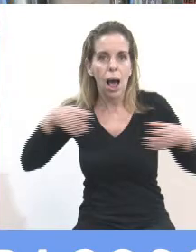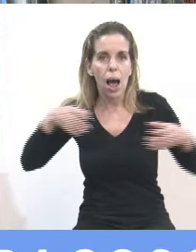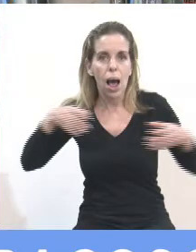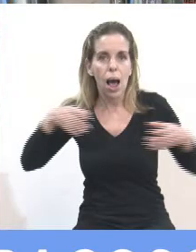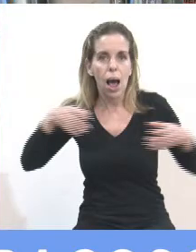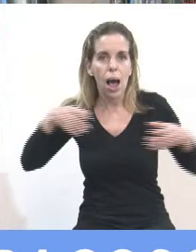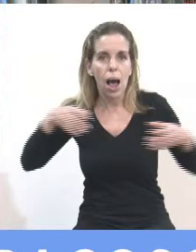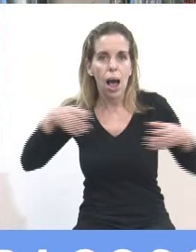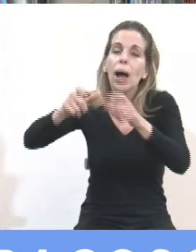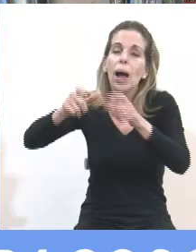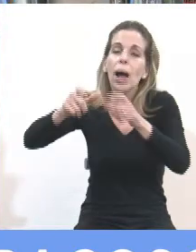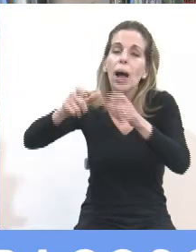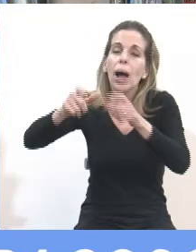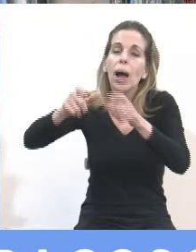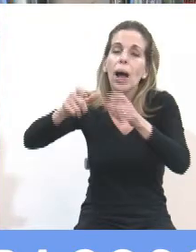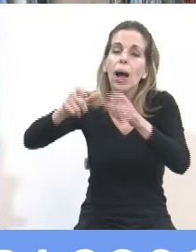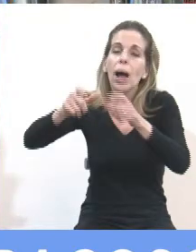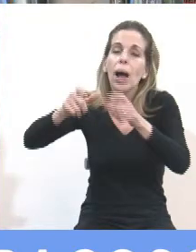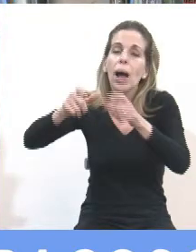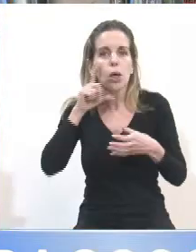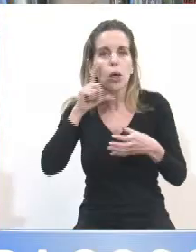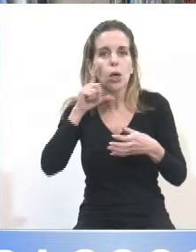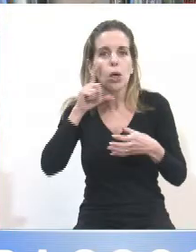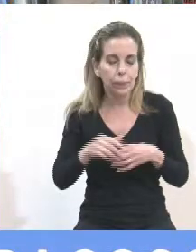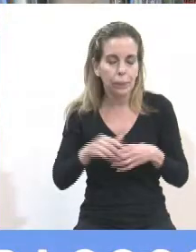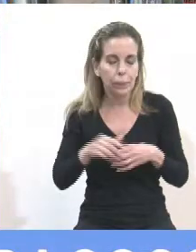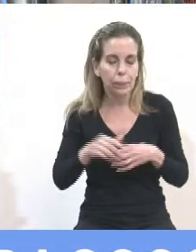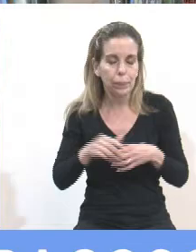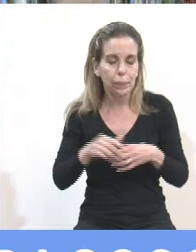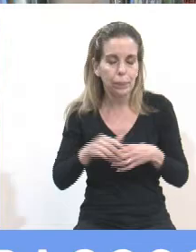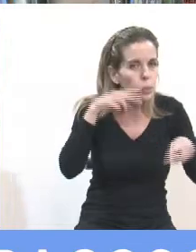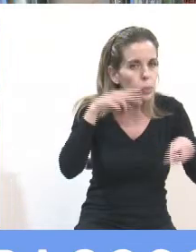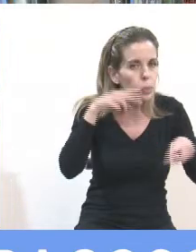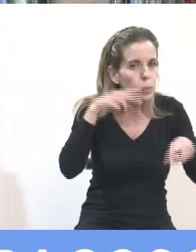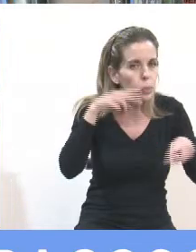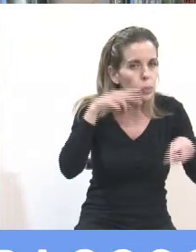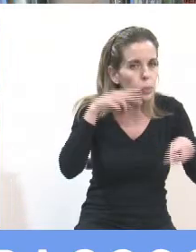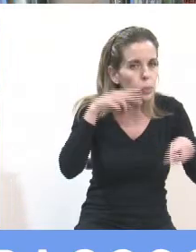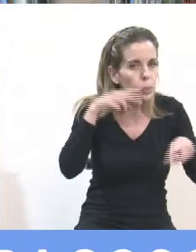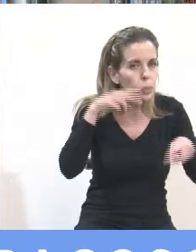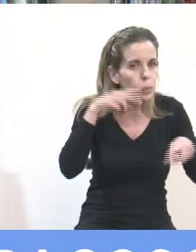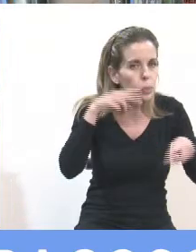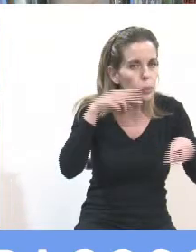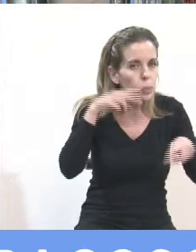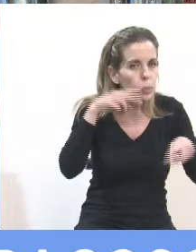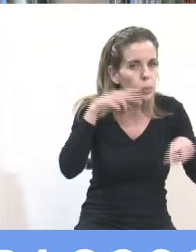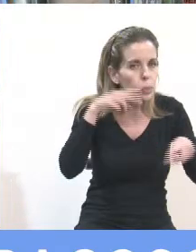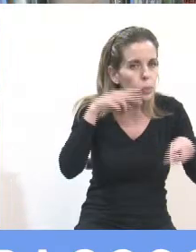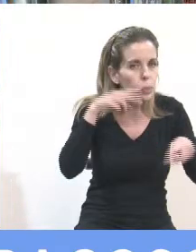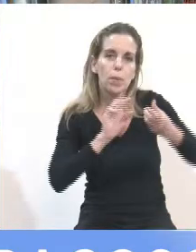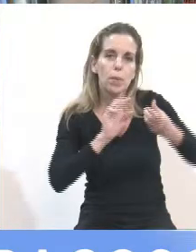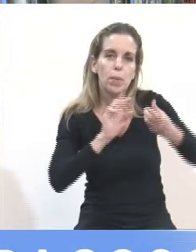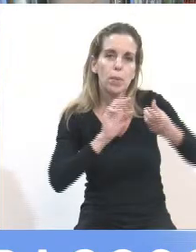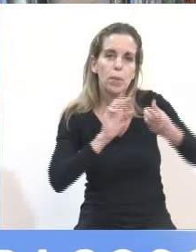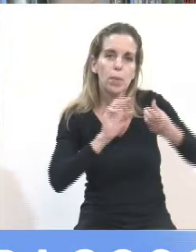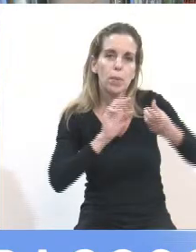consentimiento. Según los datos que he recogido del Fondo de las Naciones Unidas y de UNICEF,